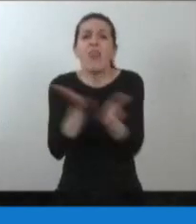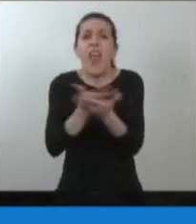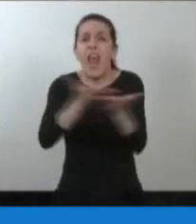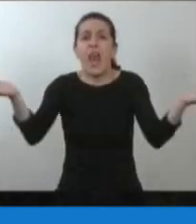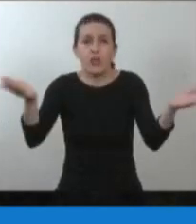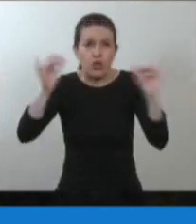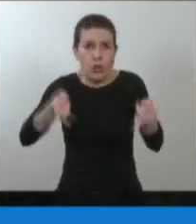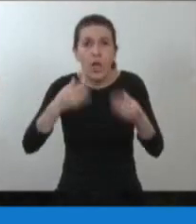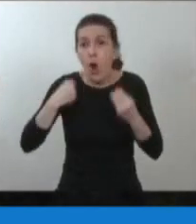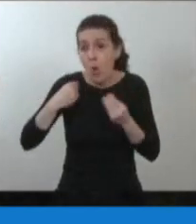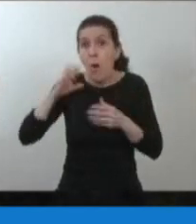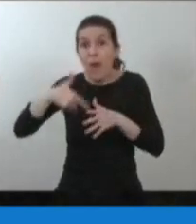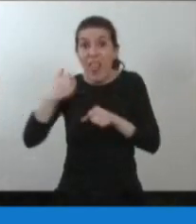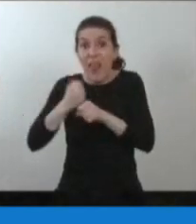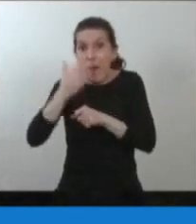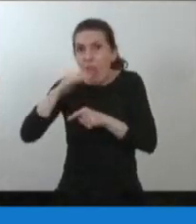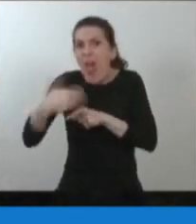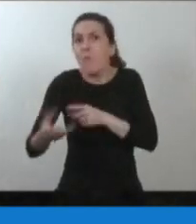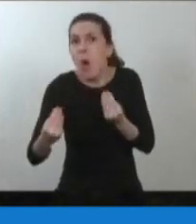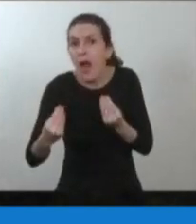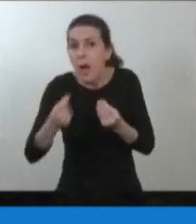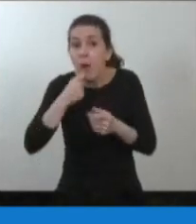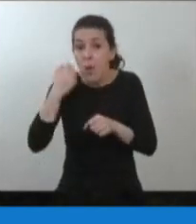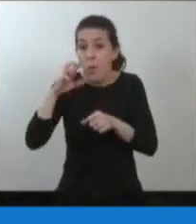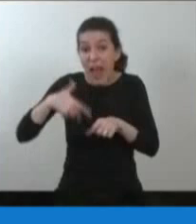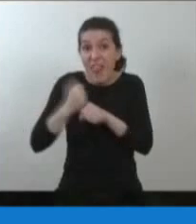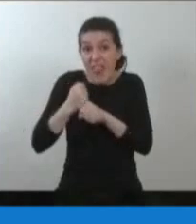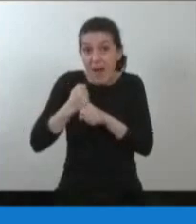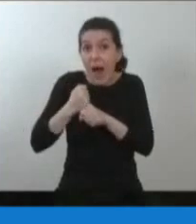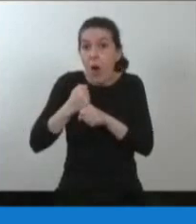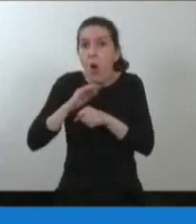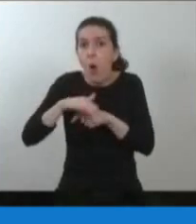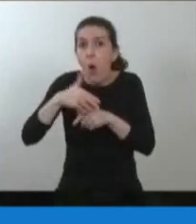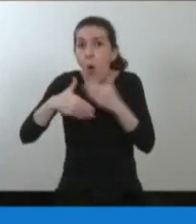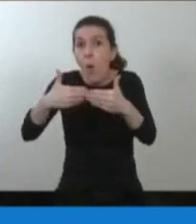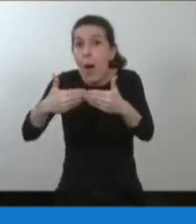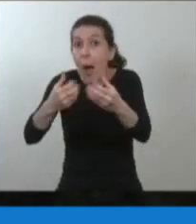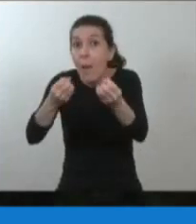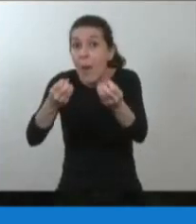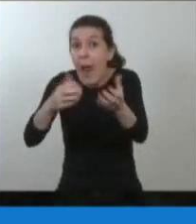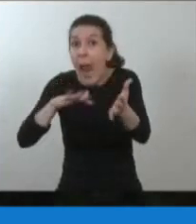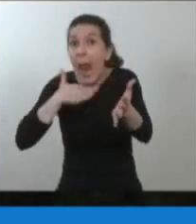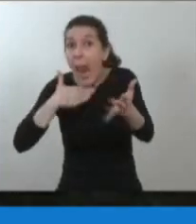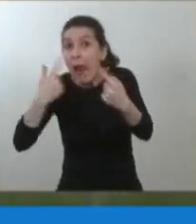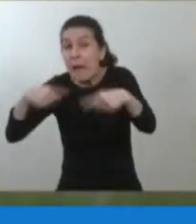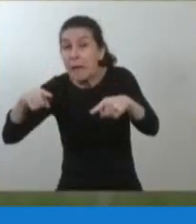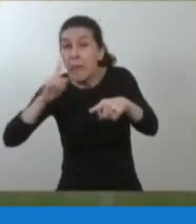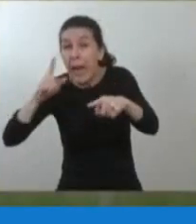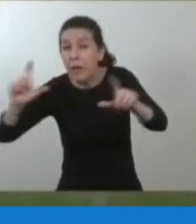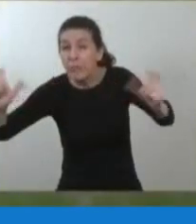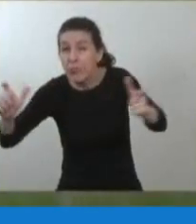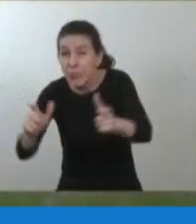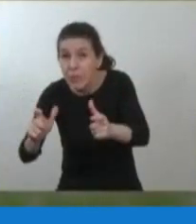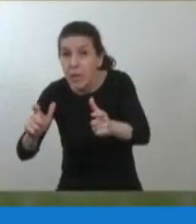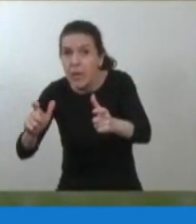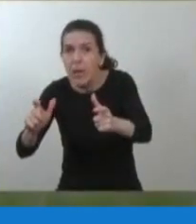de todo este plan si este plan funciona la impunidad bajará si la impunidad